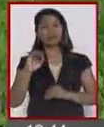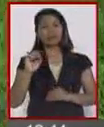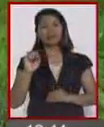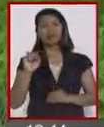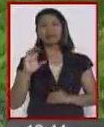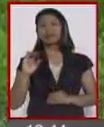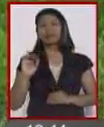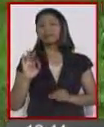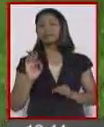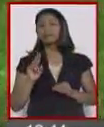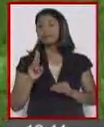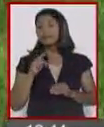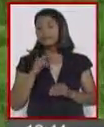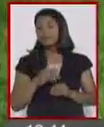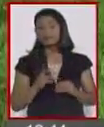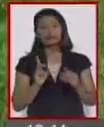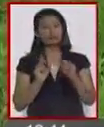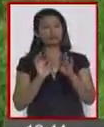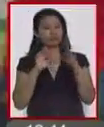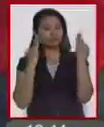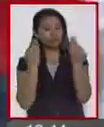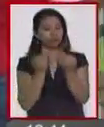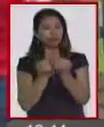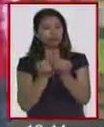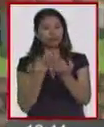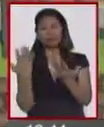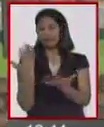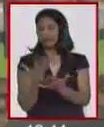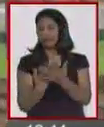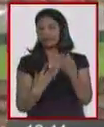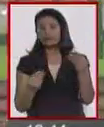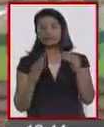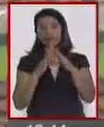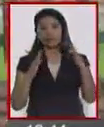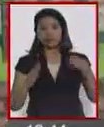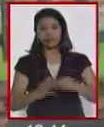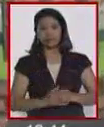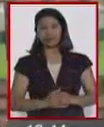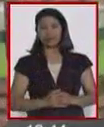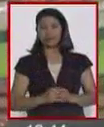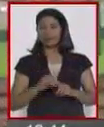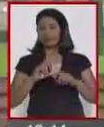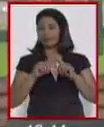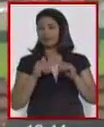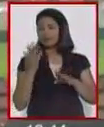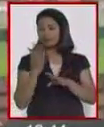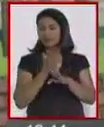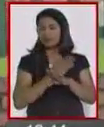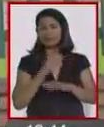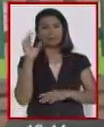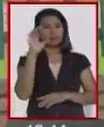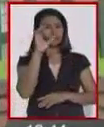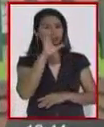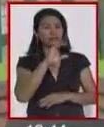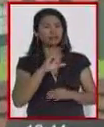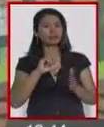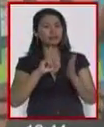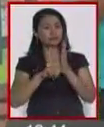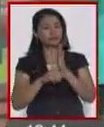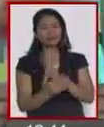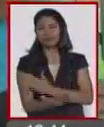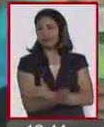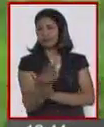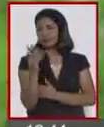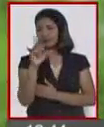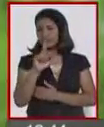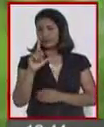al día siguiente la familia de la misma se percata de que ella no había llegado a su casa, ellos desesperados comienzan a buscar, hasta que muy tempranas horas de